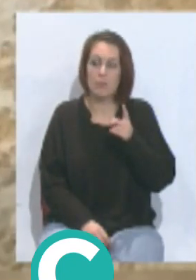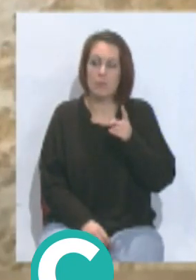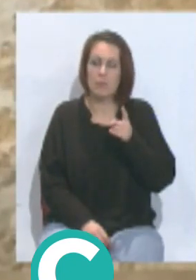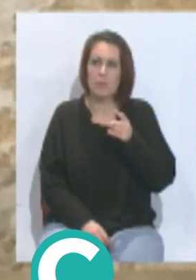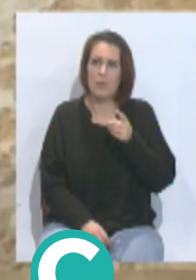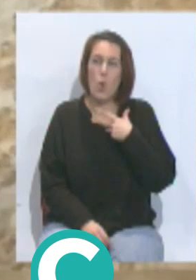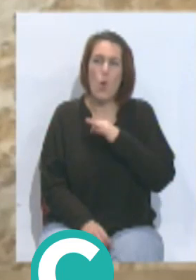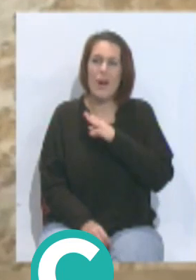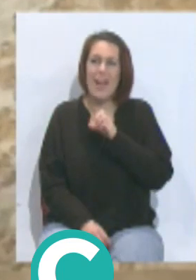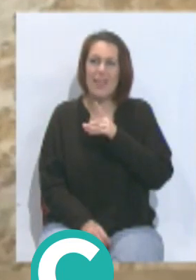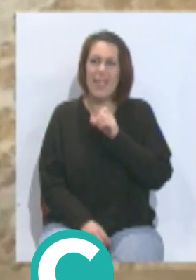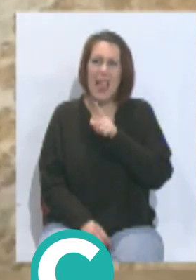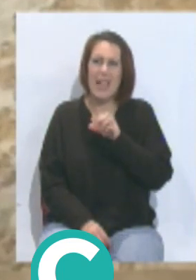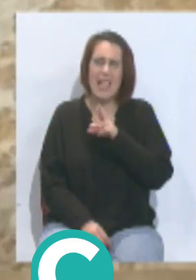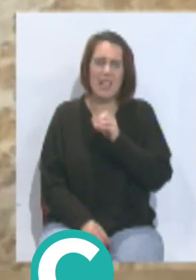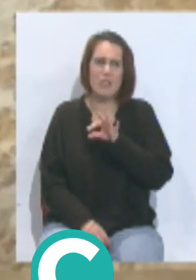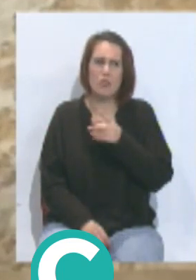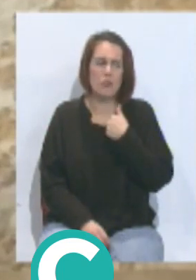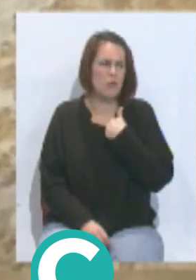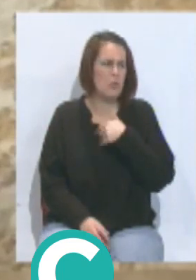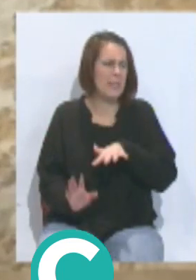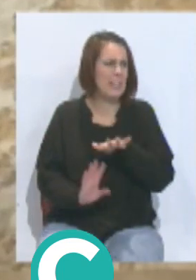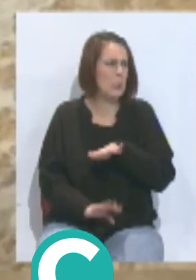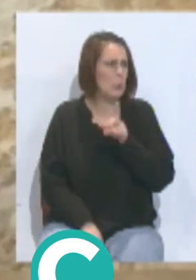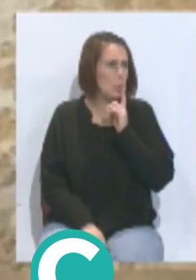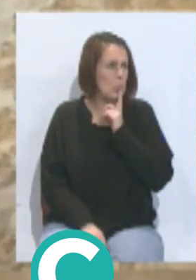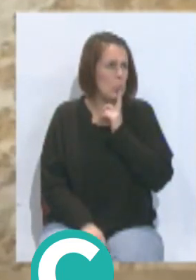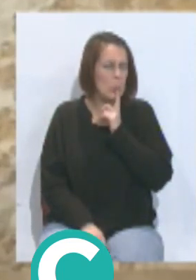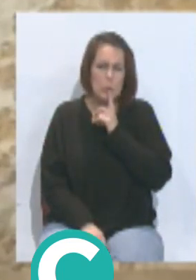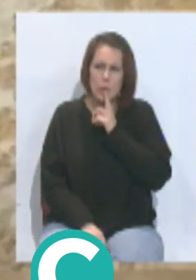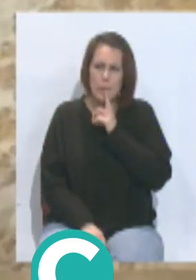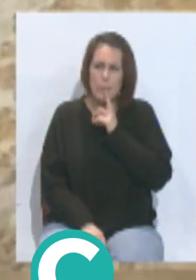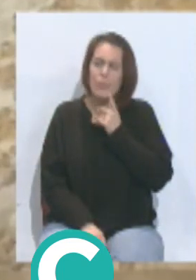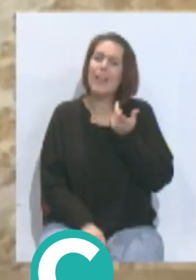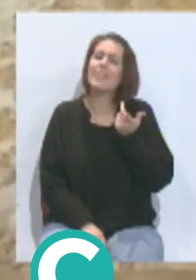los mártires de Candelaria. Yo me lío con los baluartes.